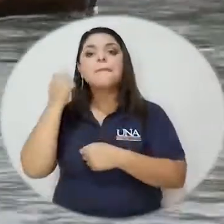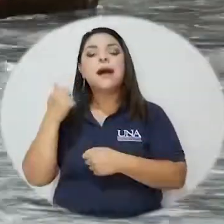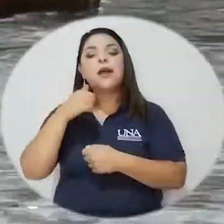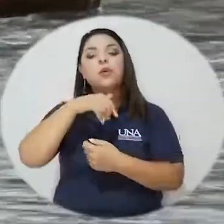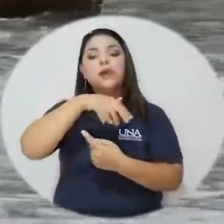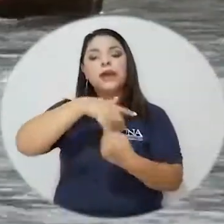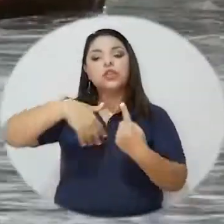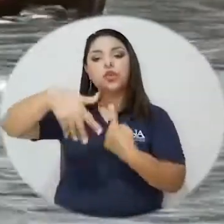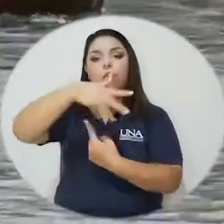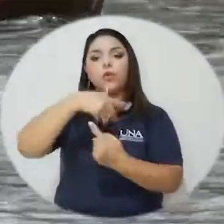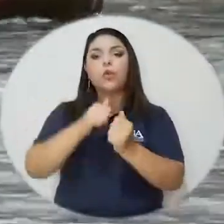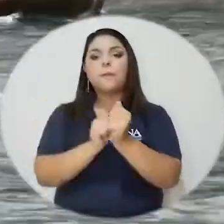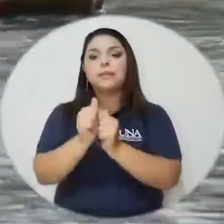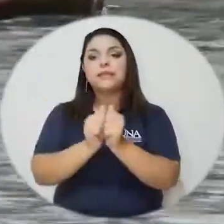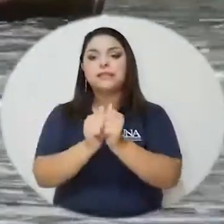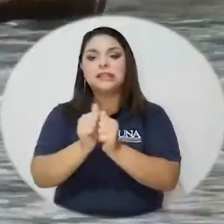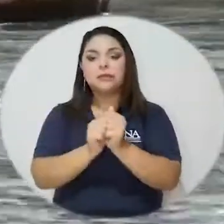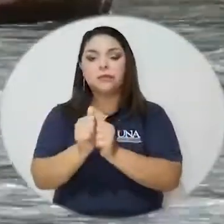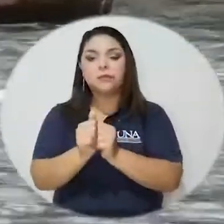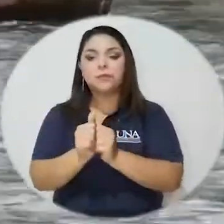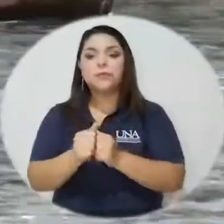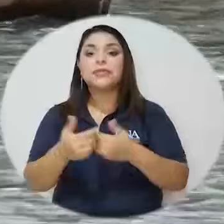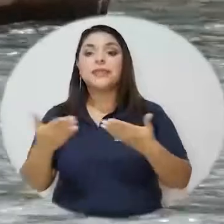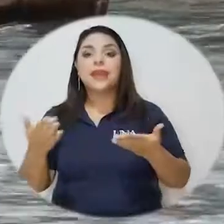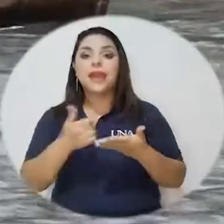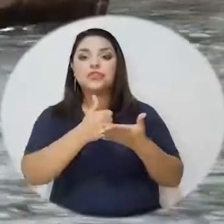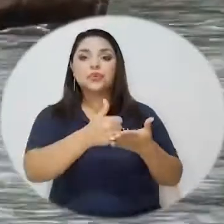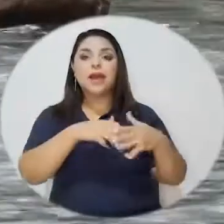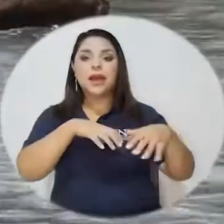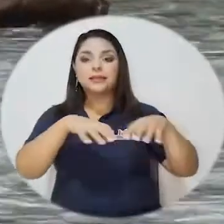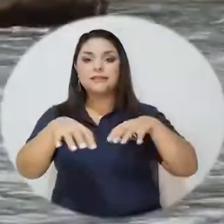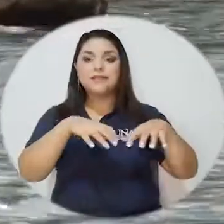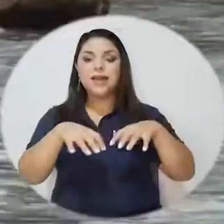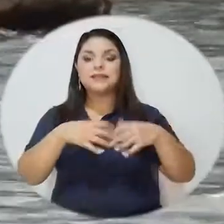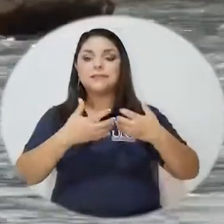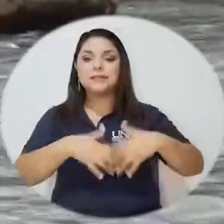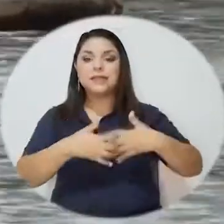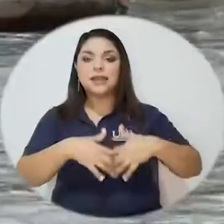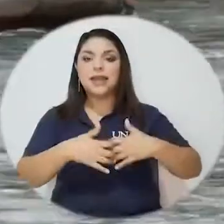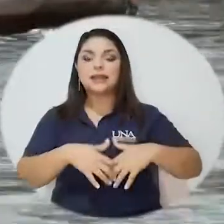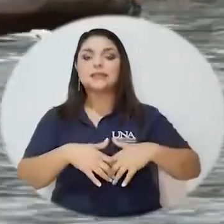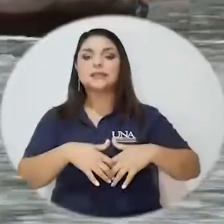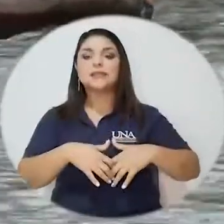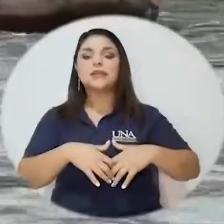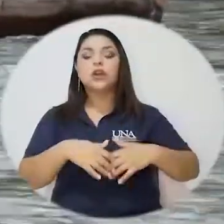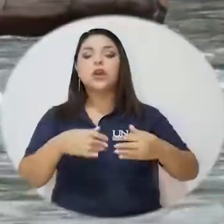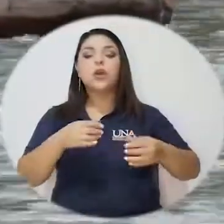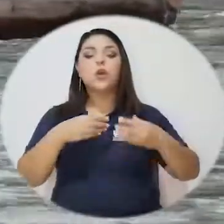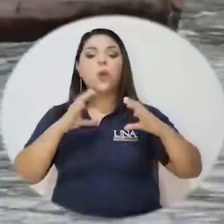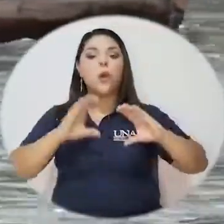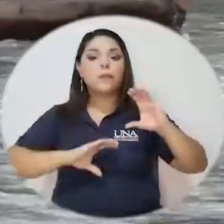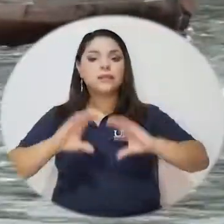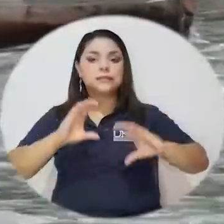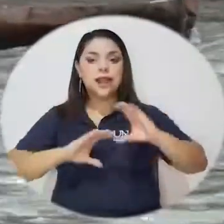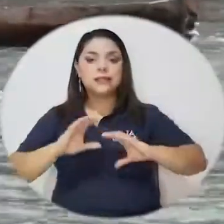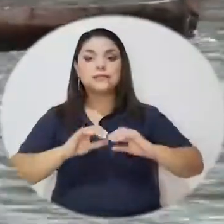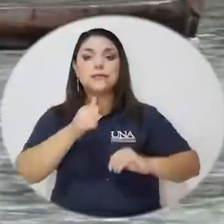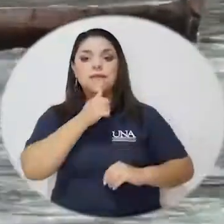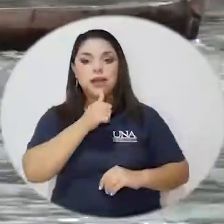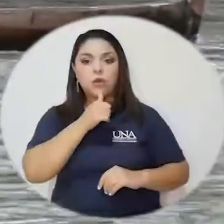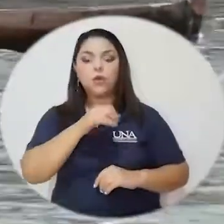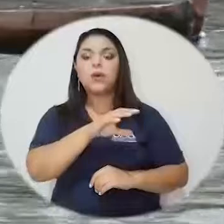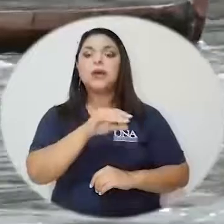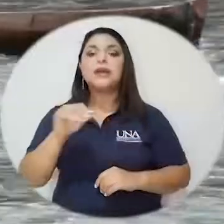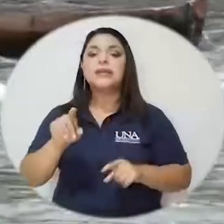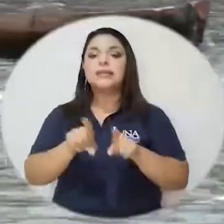para hacer un entorno competitivo que prive el desarrollo de las actividades empresariales comerciales, una alianza con